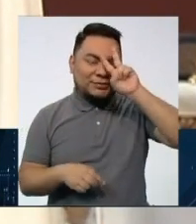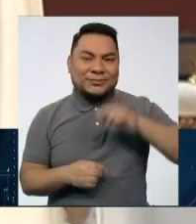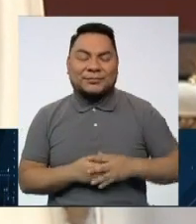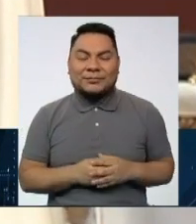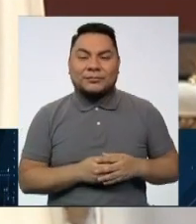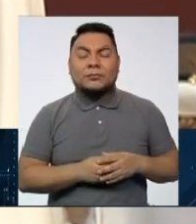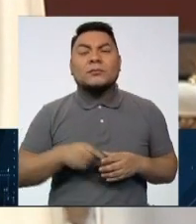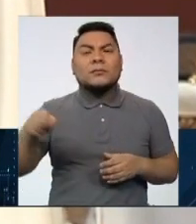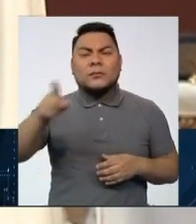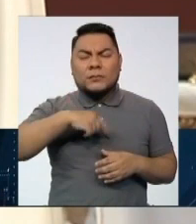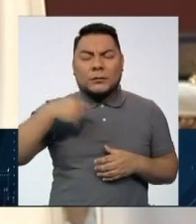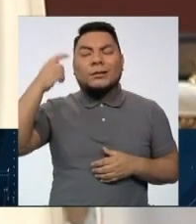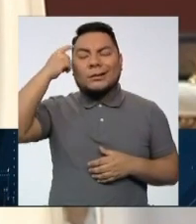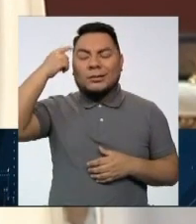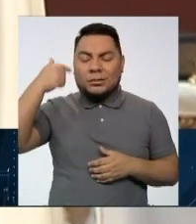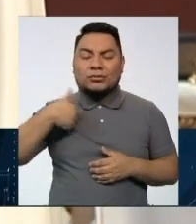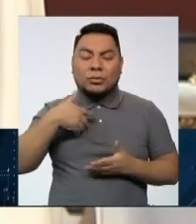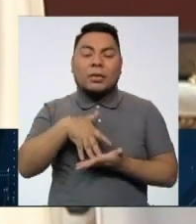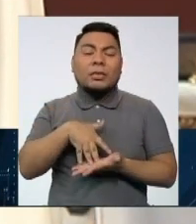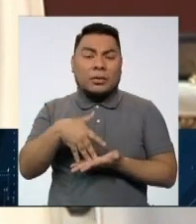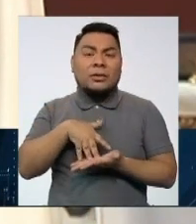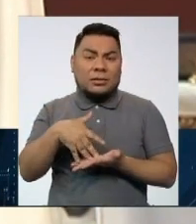Conscientes de nuestras debilidades